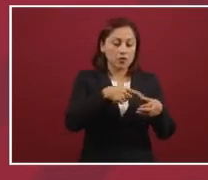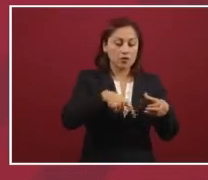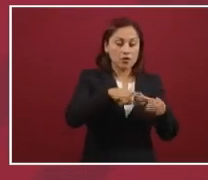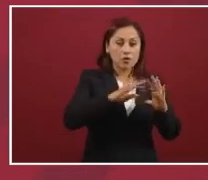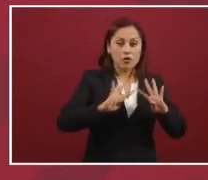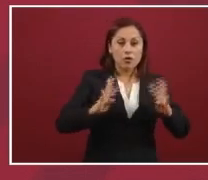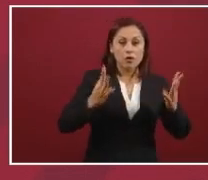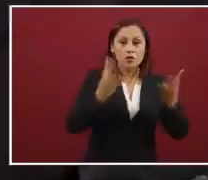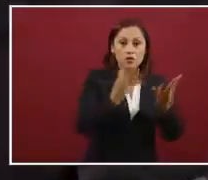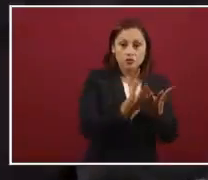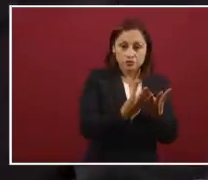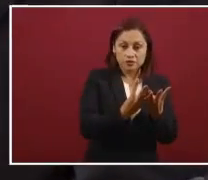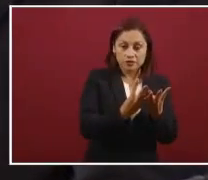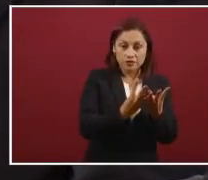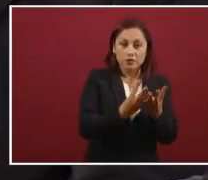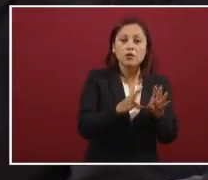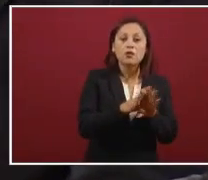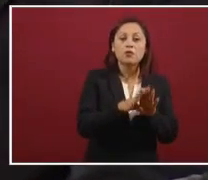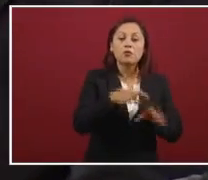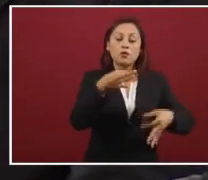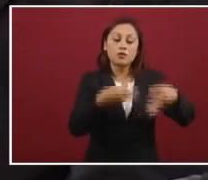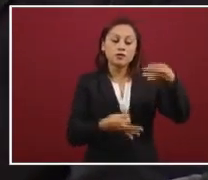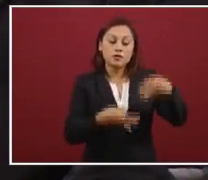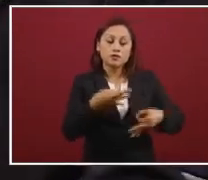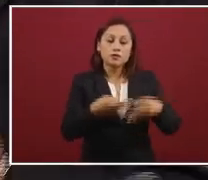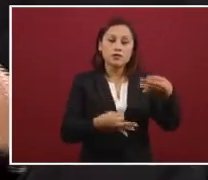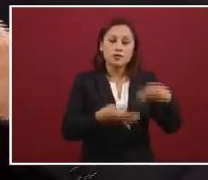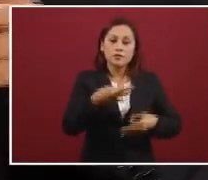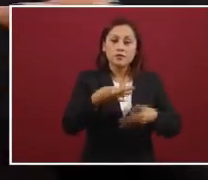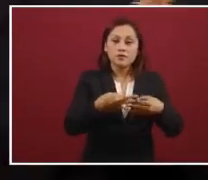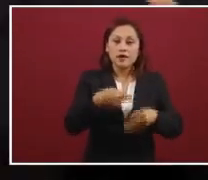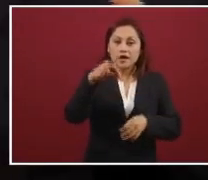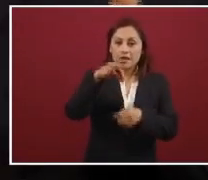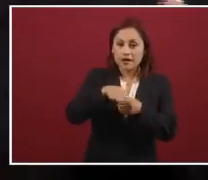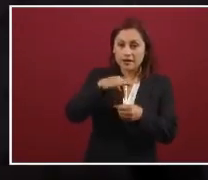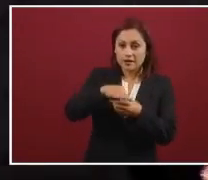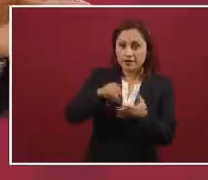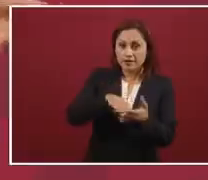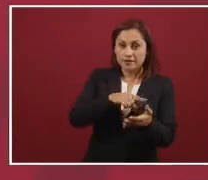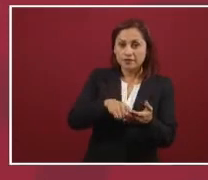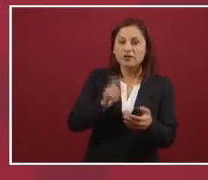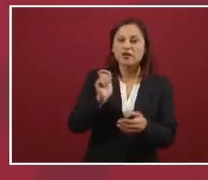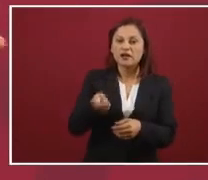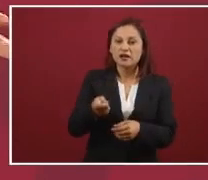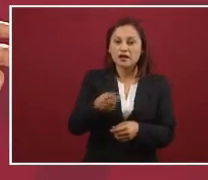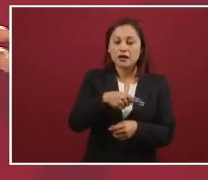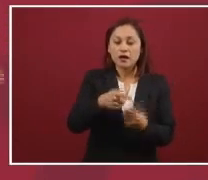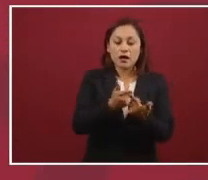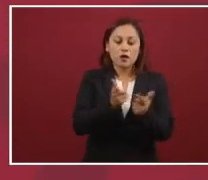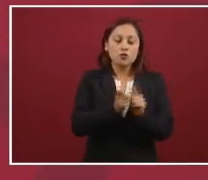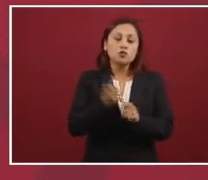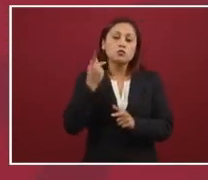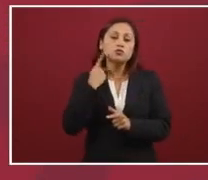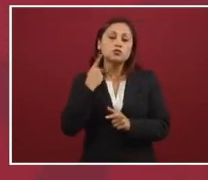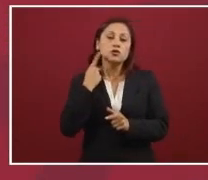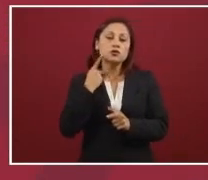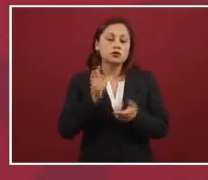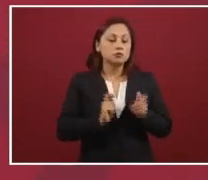el Tribunal Electoral, se repartieron los partidos, los cargos.